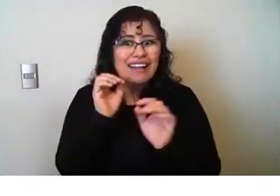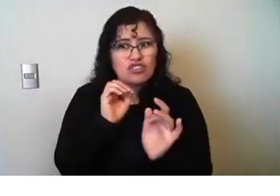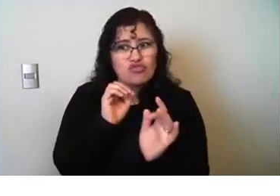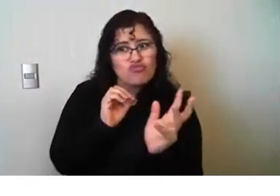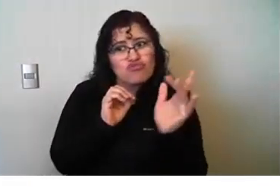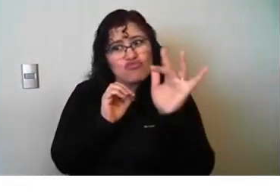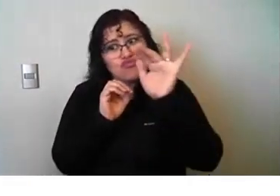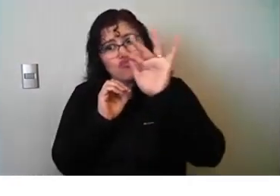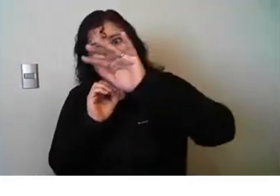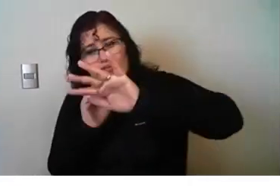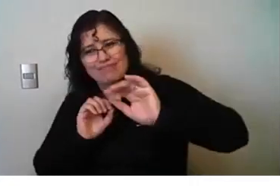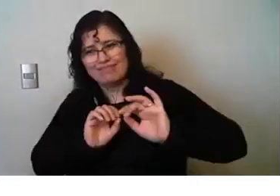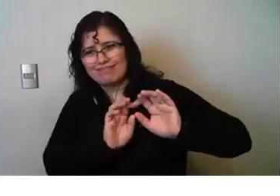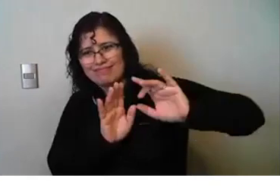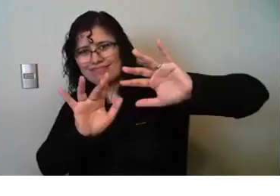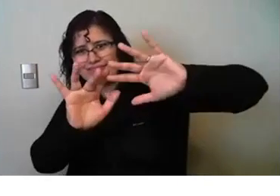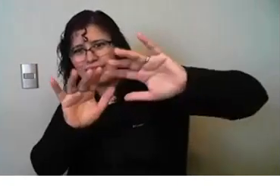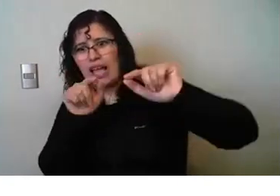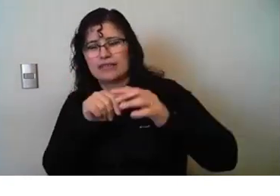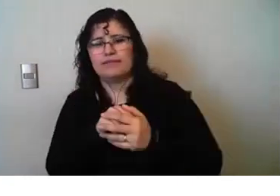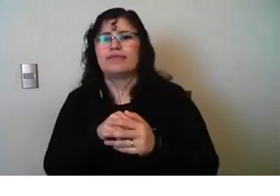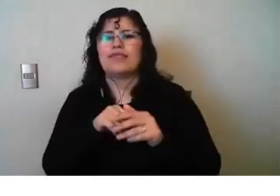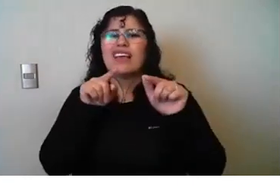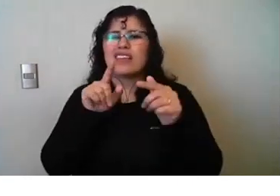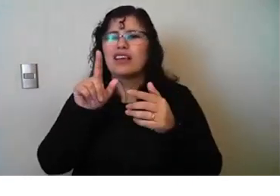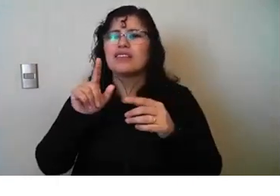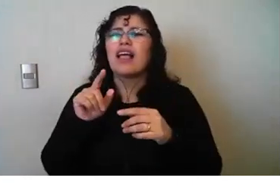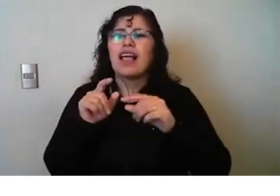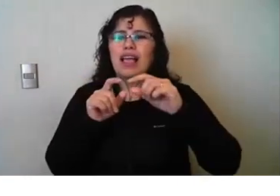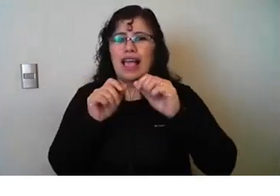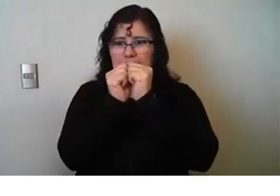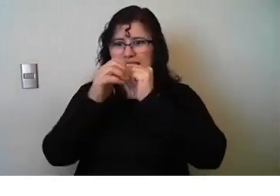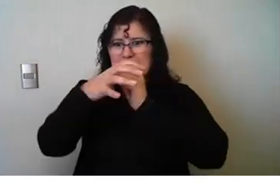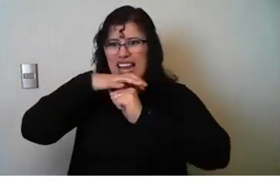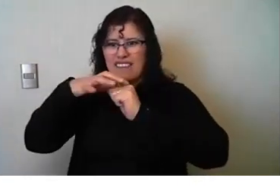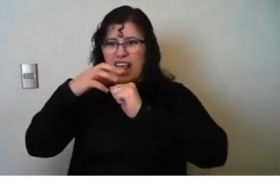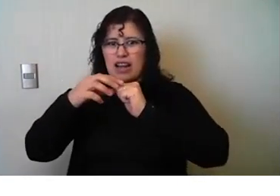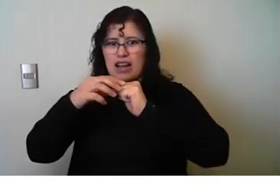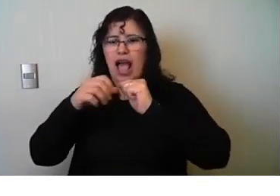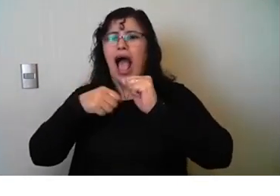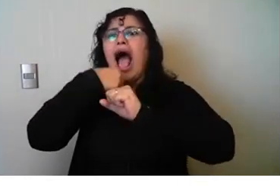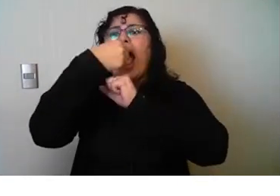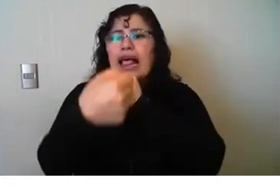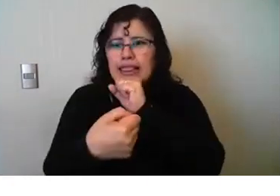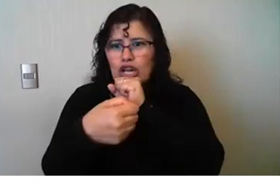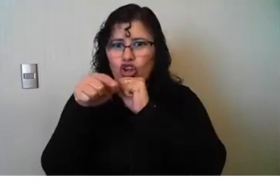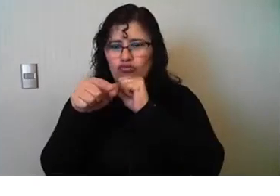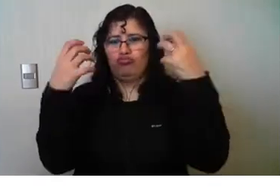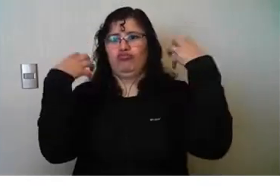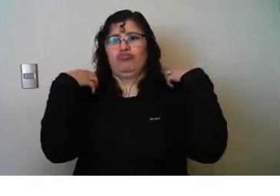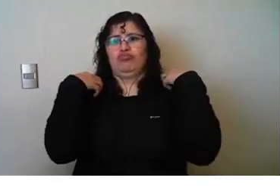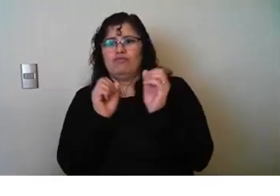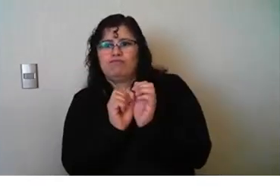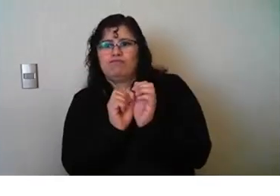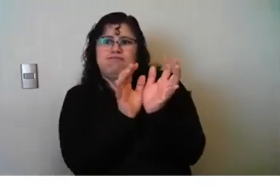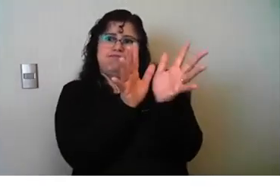amarillo. Es todo el territorio funcional de la arteria cerebral posterior. Anterior. Luego tenemos la proyección de